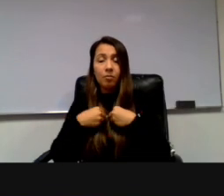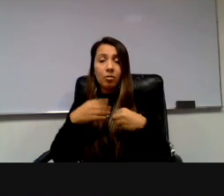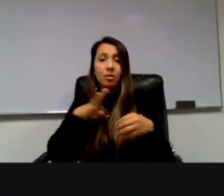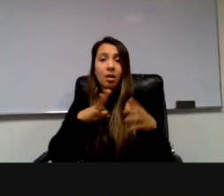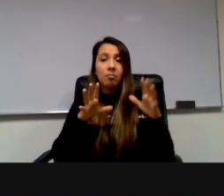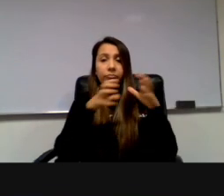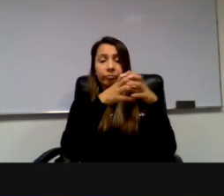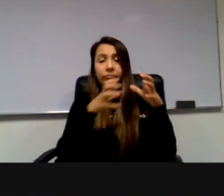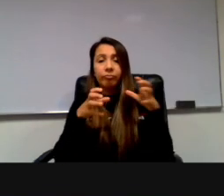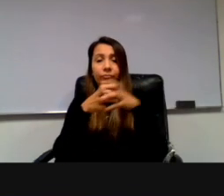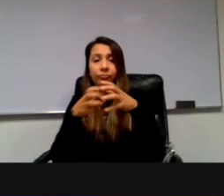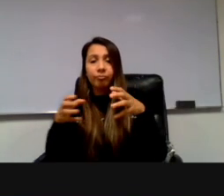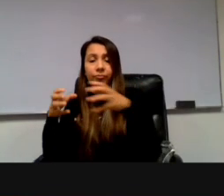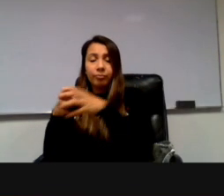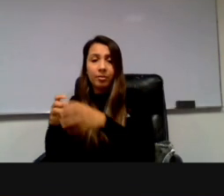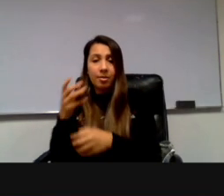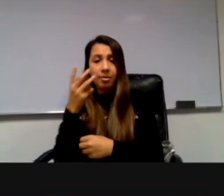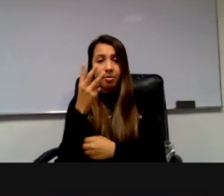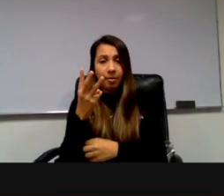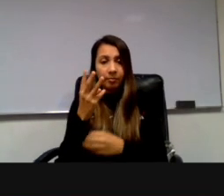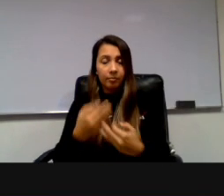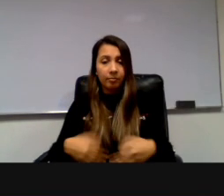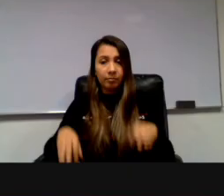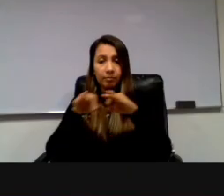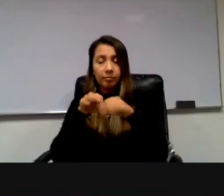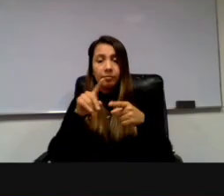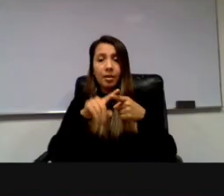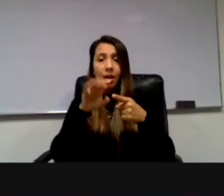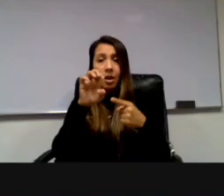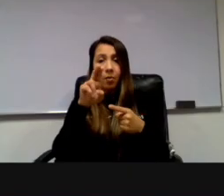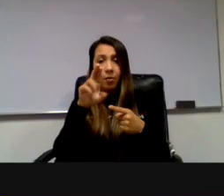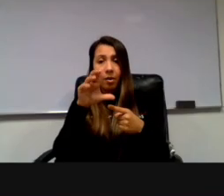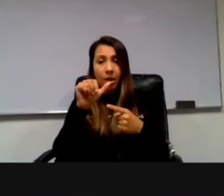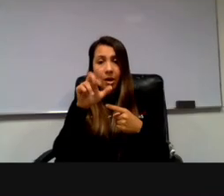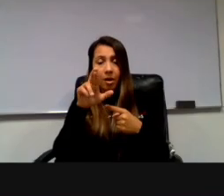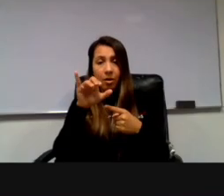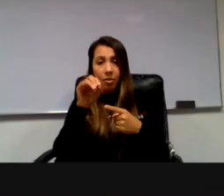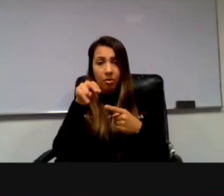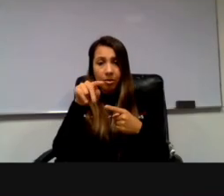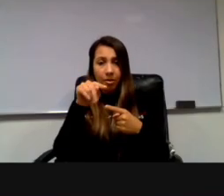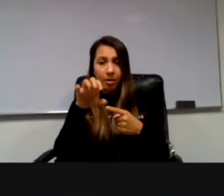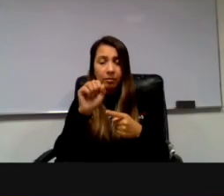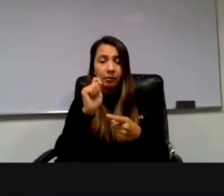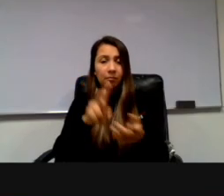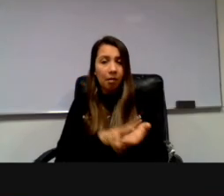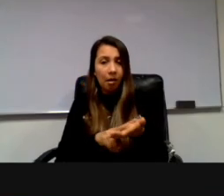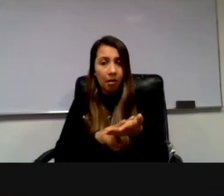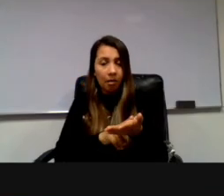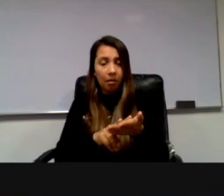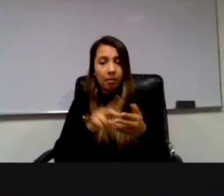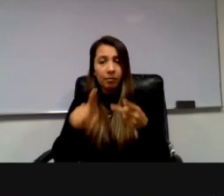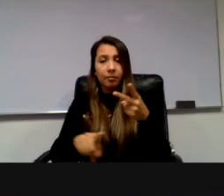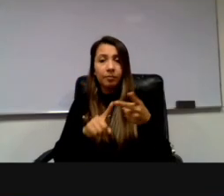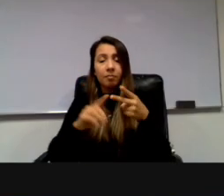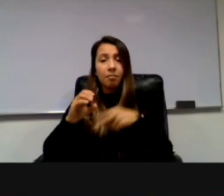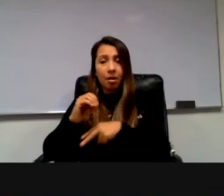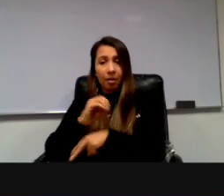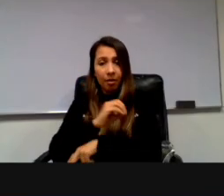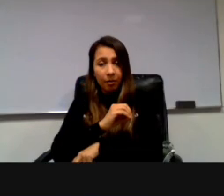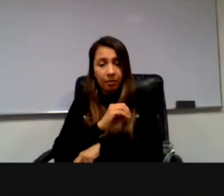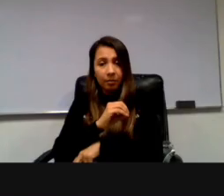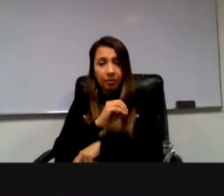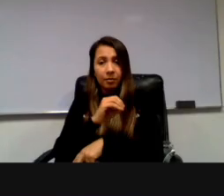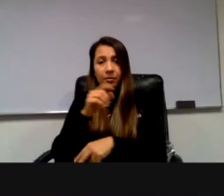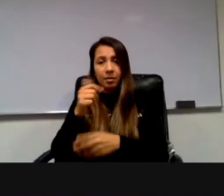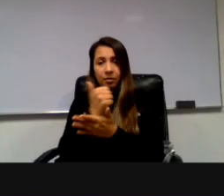grandes grupos, ¿no? En tres grupos principales. Los eucariontes, que en este caso se muestran en verde, las bacterias, que